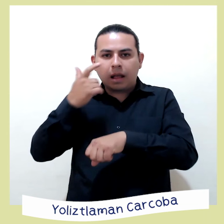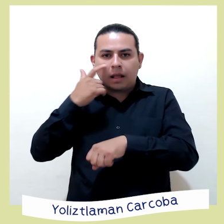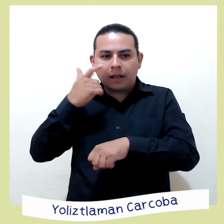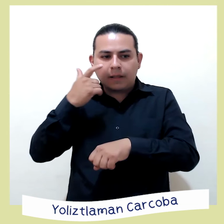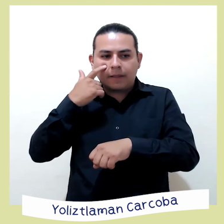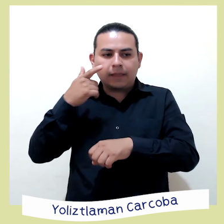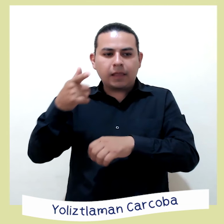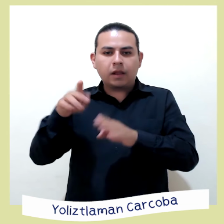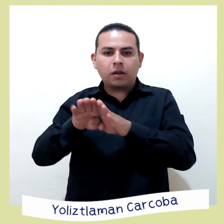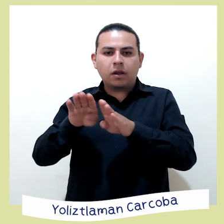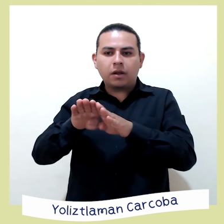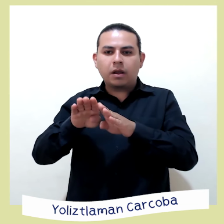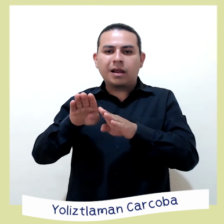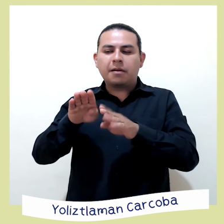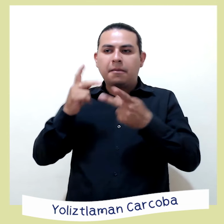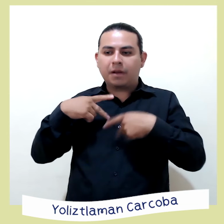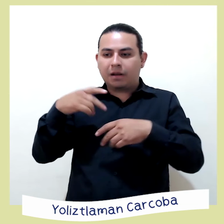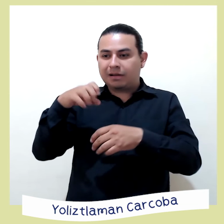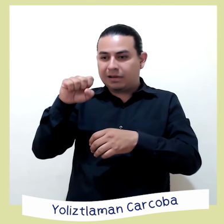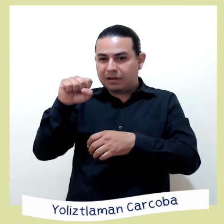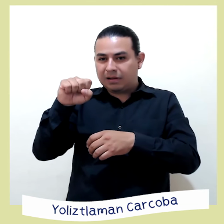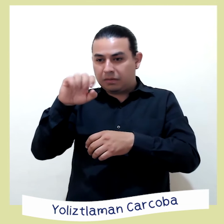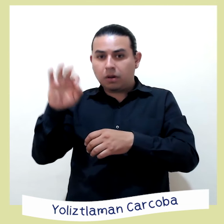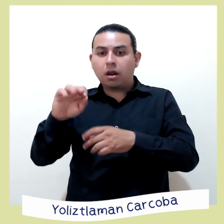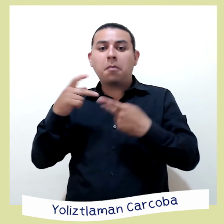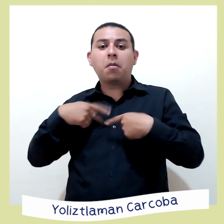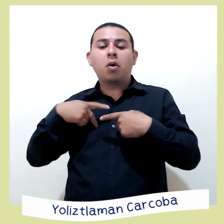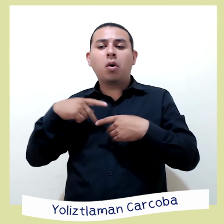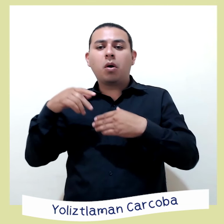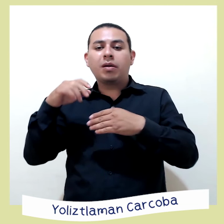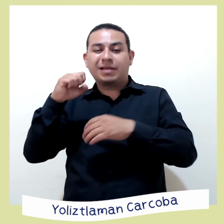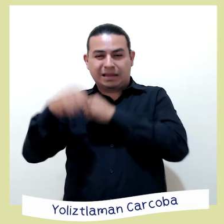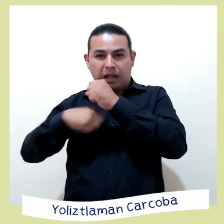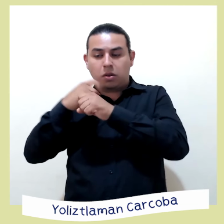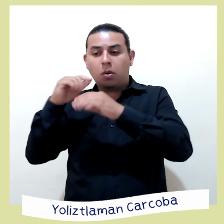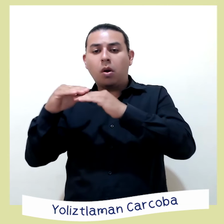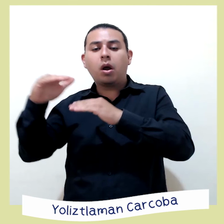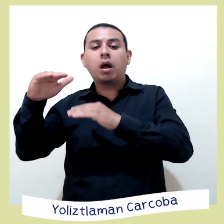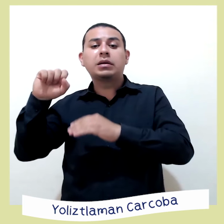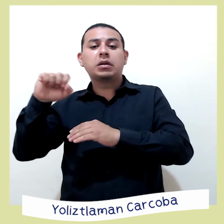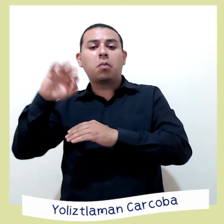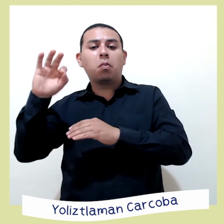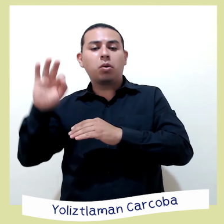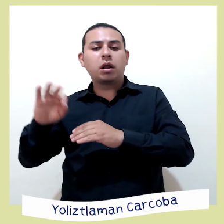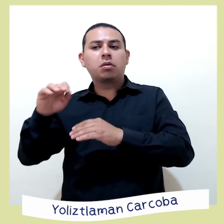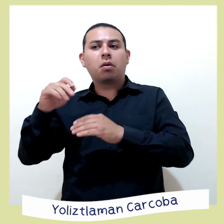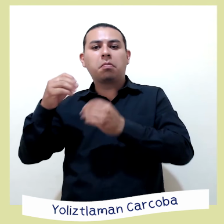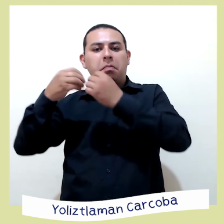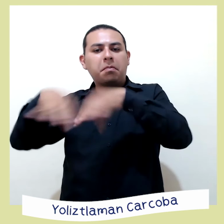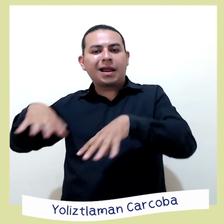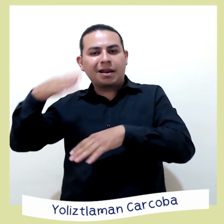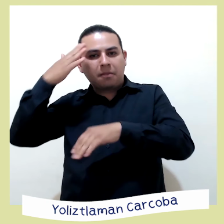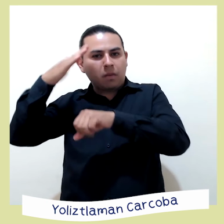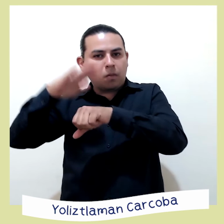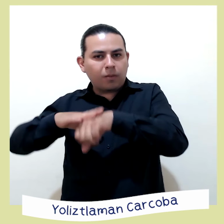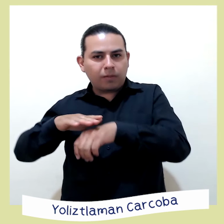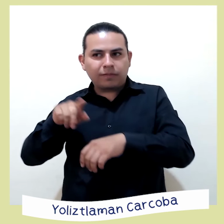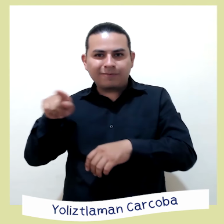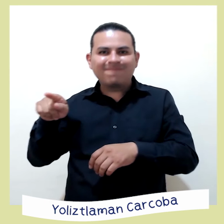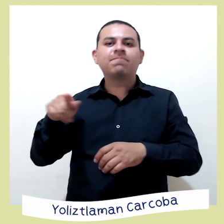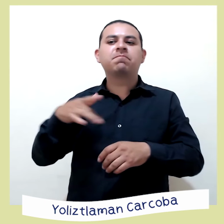el estereotipo más prevalente es el del deterioro de la memoria, hasta un 70% de los entrevistados lo